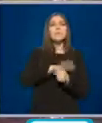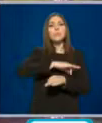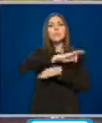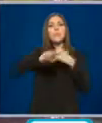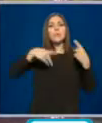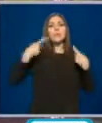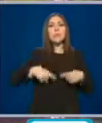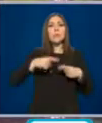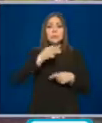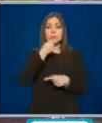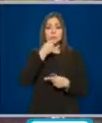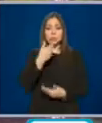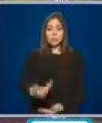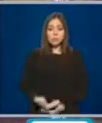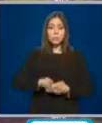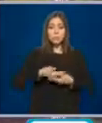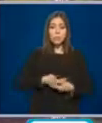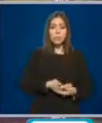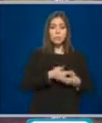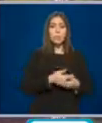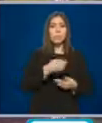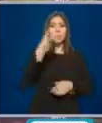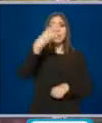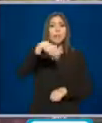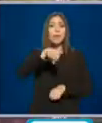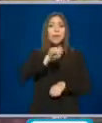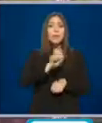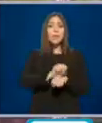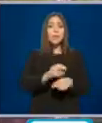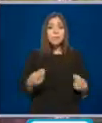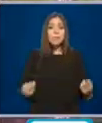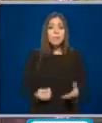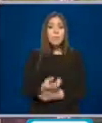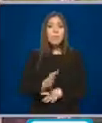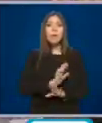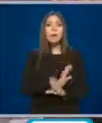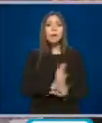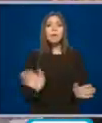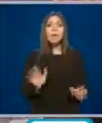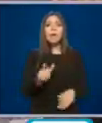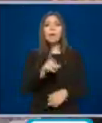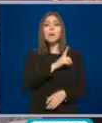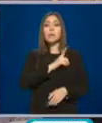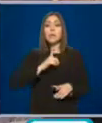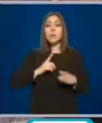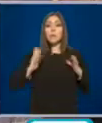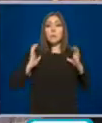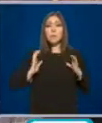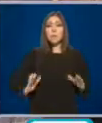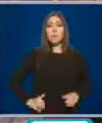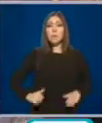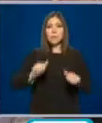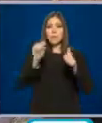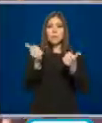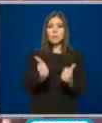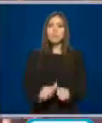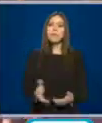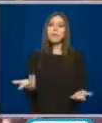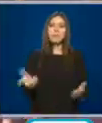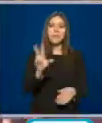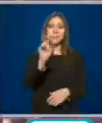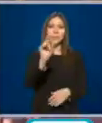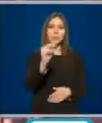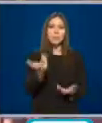al niño y a las 3 semanas tenemos que tener el cuerpo que No, teníamos. no. Oigan, por favor, acabamos de parir un hijo. Claro. Es una, De es acuerdo. una lucha,